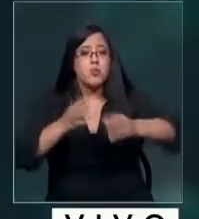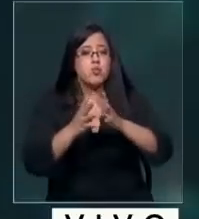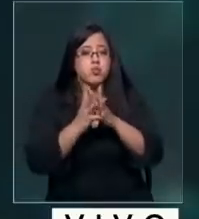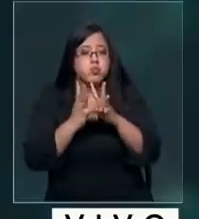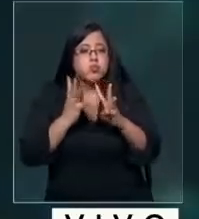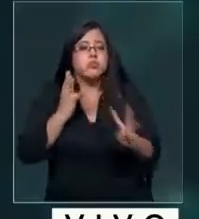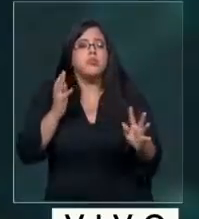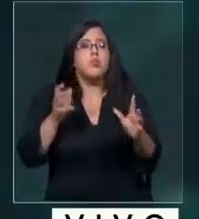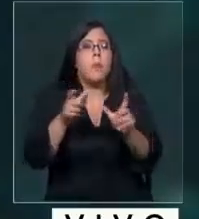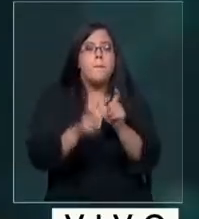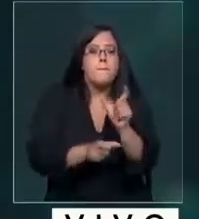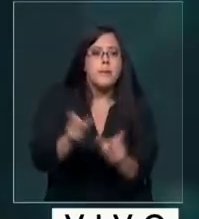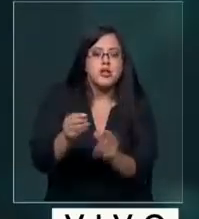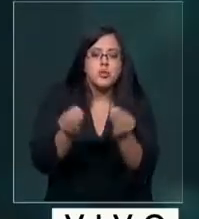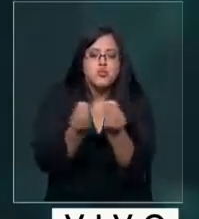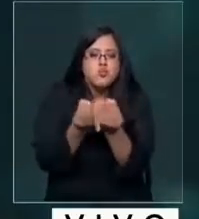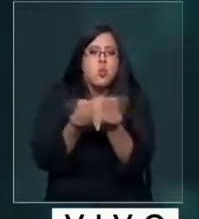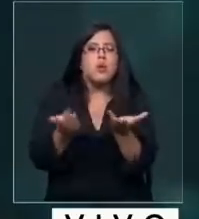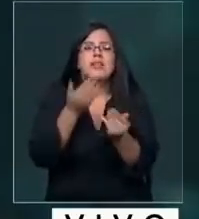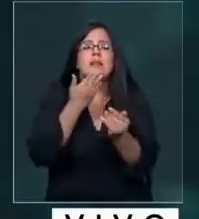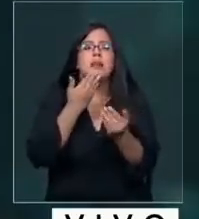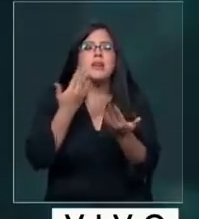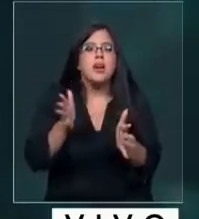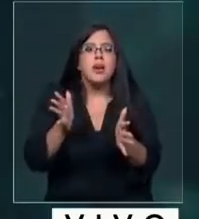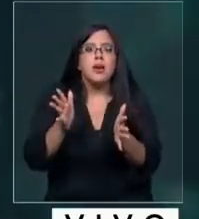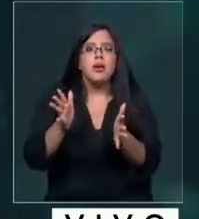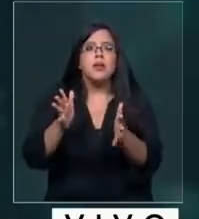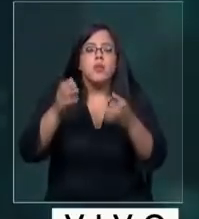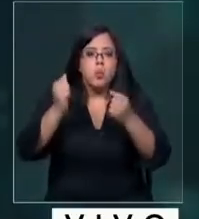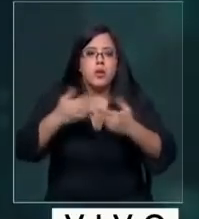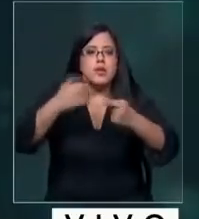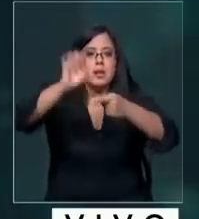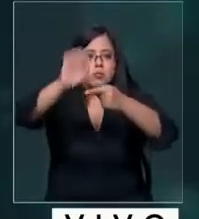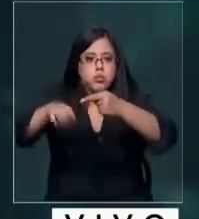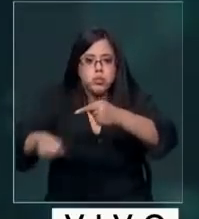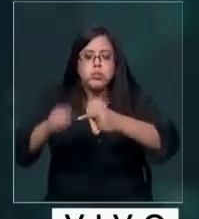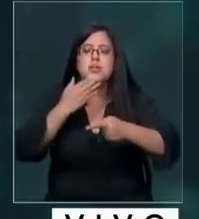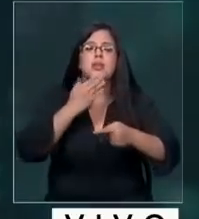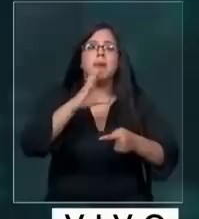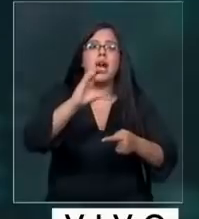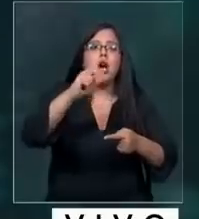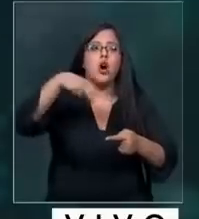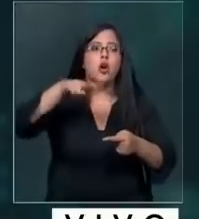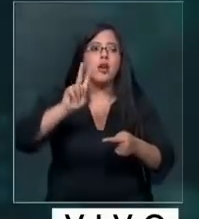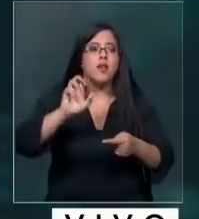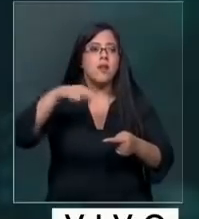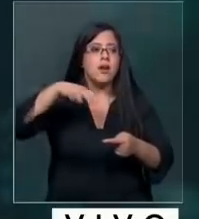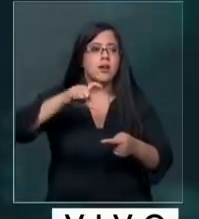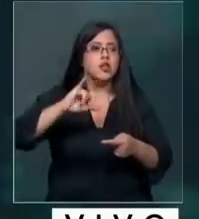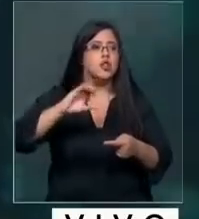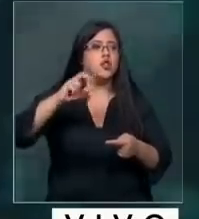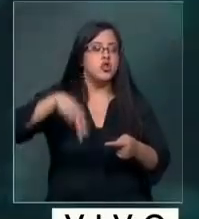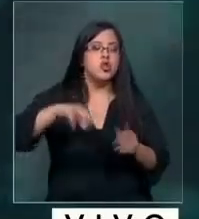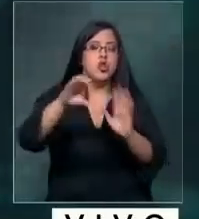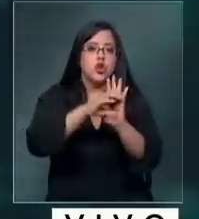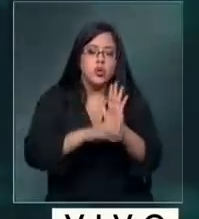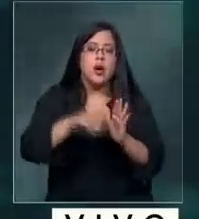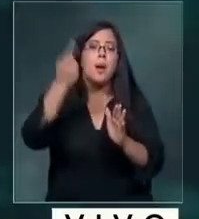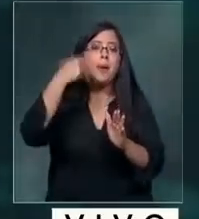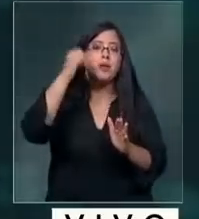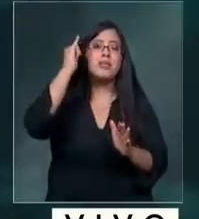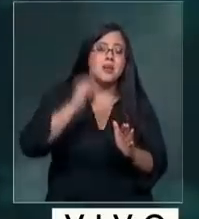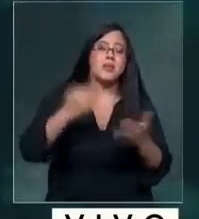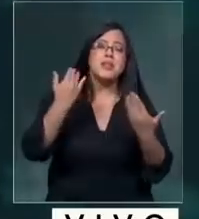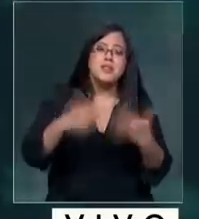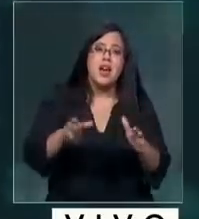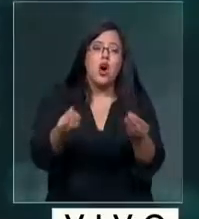ya que sea también caracterizada por el apruebo y por la convención constitucional para no será fundamental pero siempre ampliando los márgenes